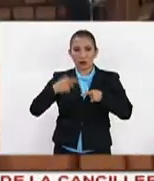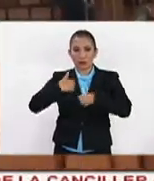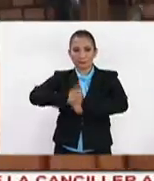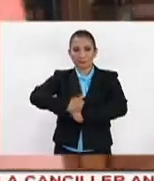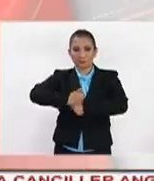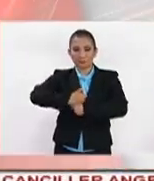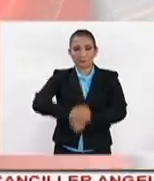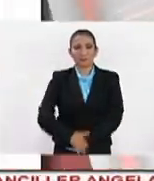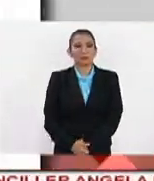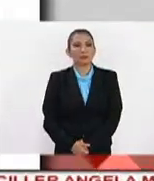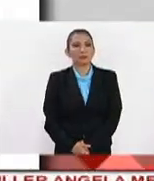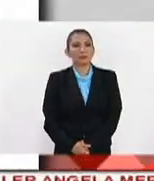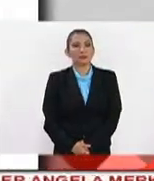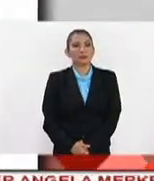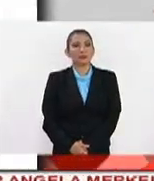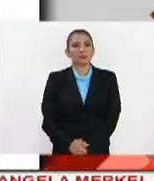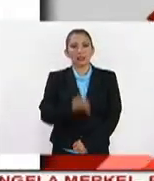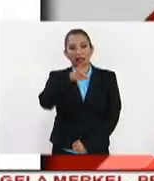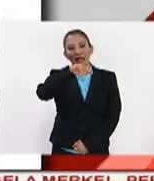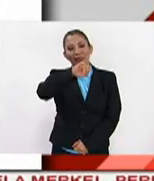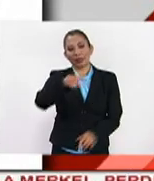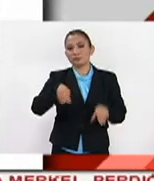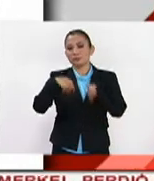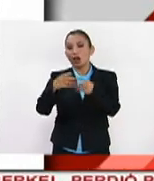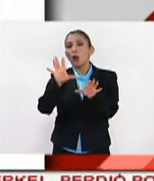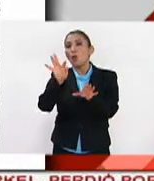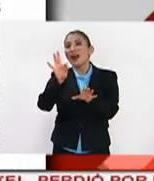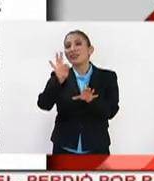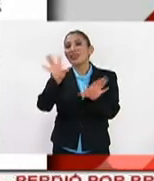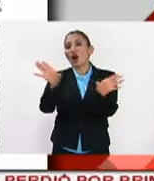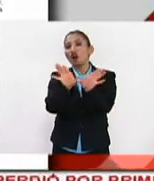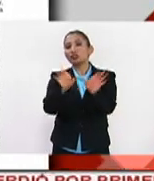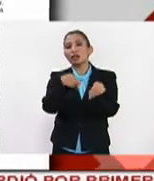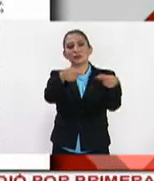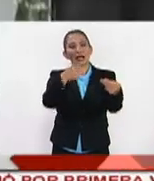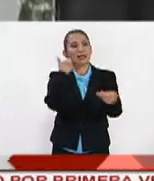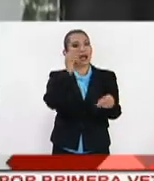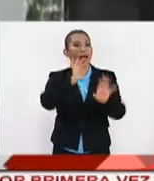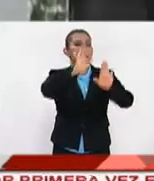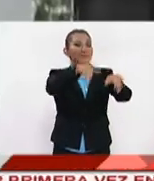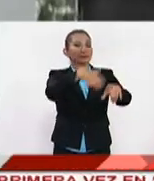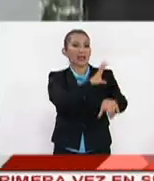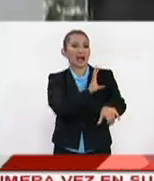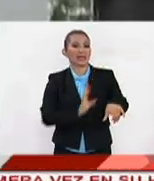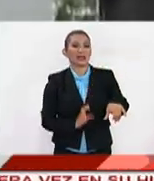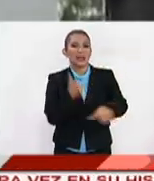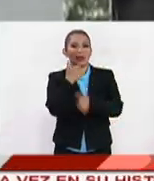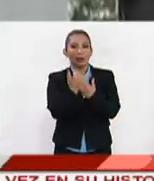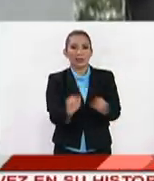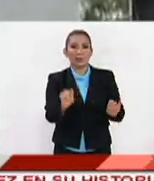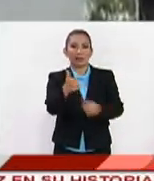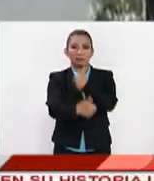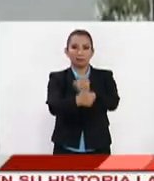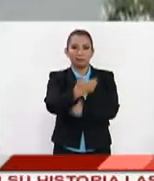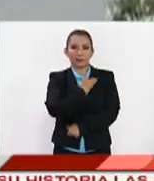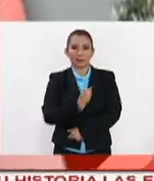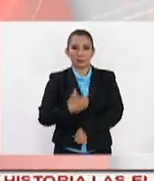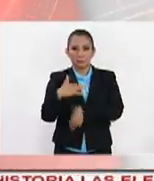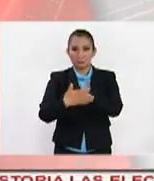damnificados. El INE entregó 40 constancias a aspirantes a candidatos